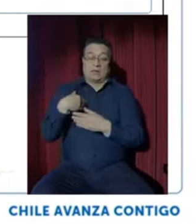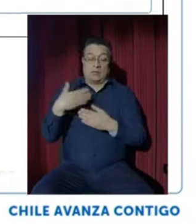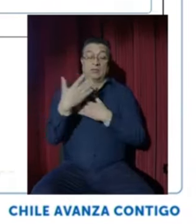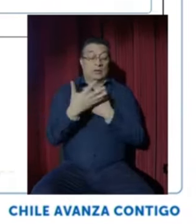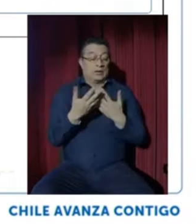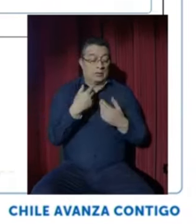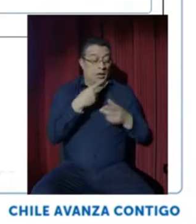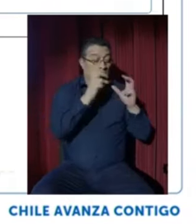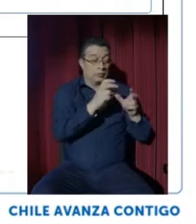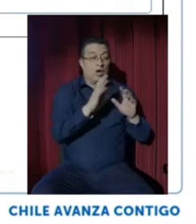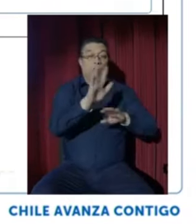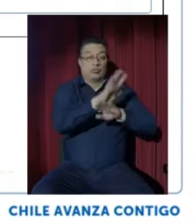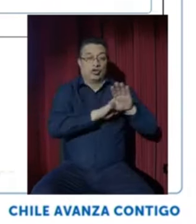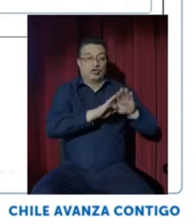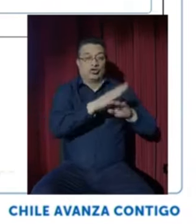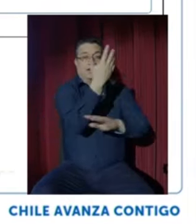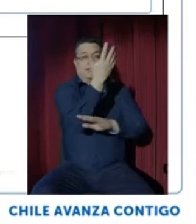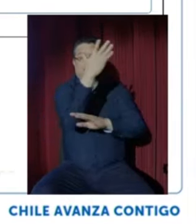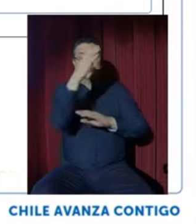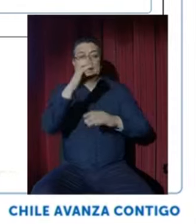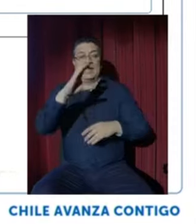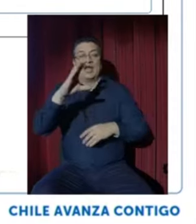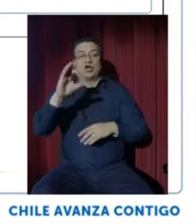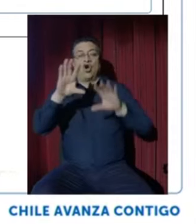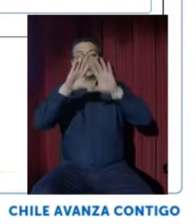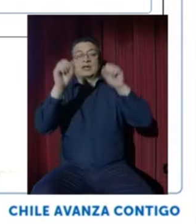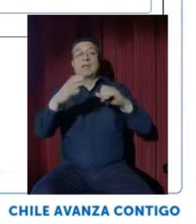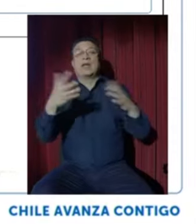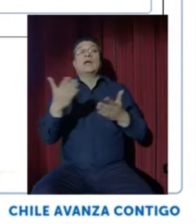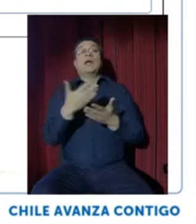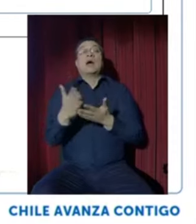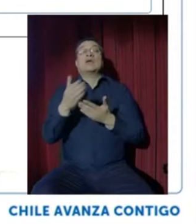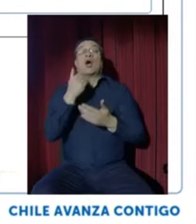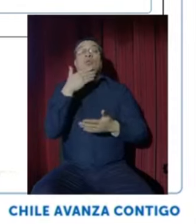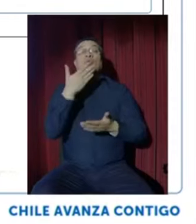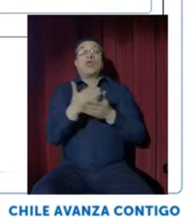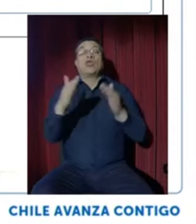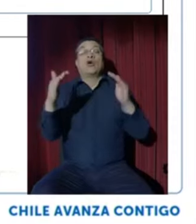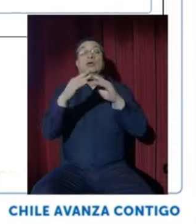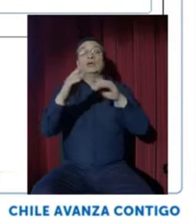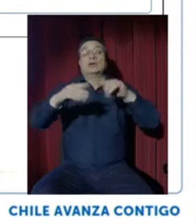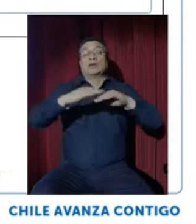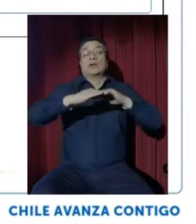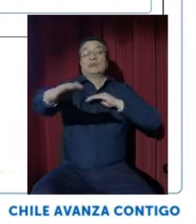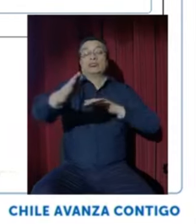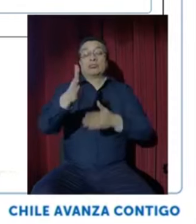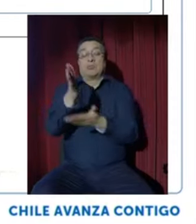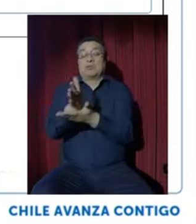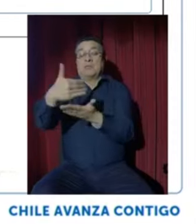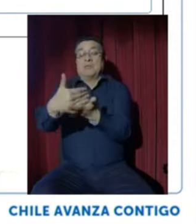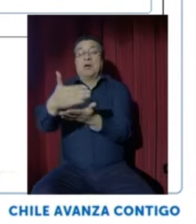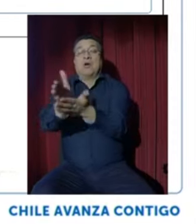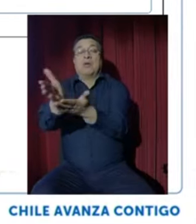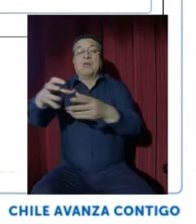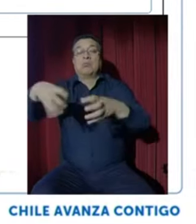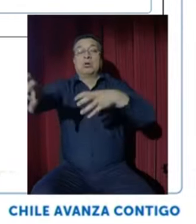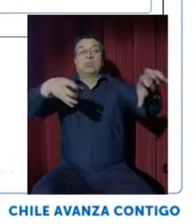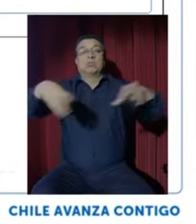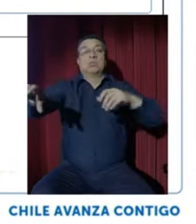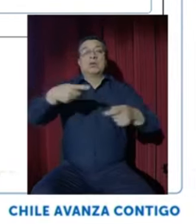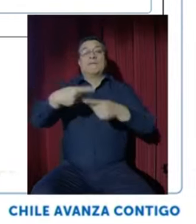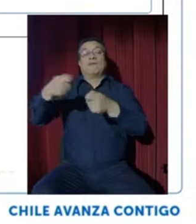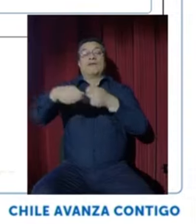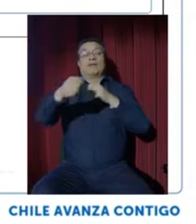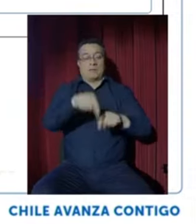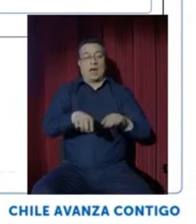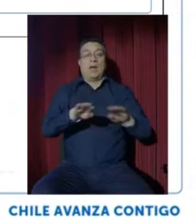de los ecosistemas cuando ocurren las parcelaciones y aquí en curacaví se se realizó una mesa en torno a este a este trabajo